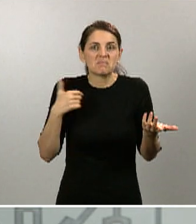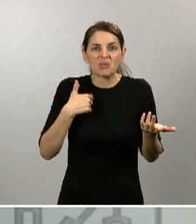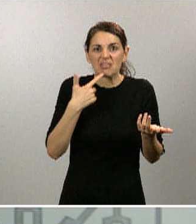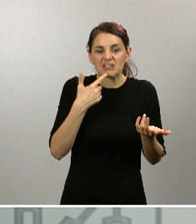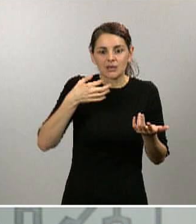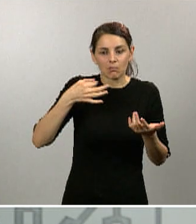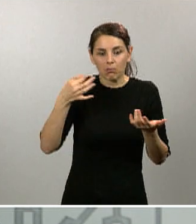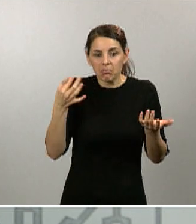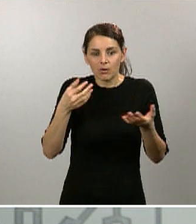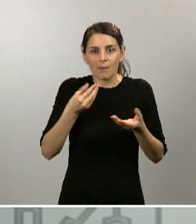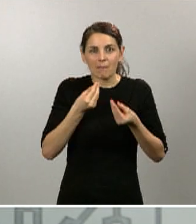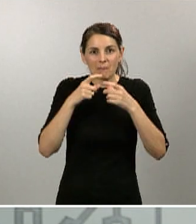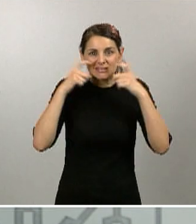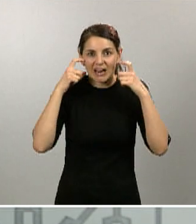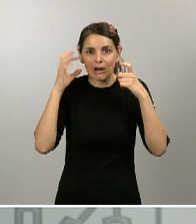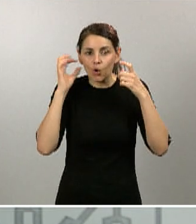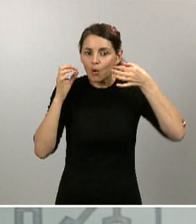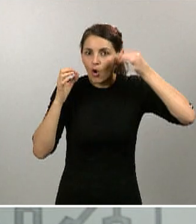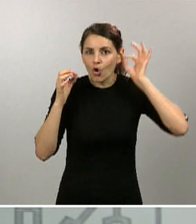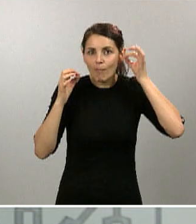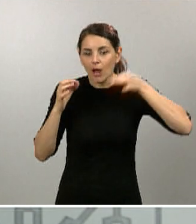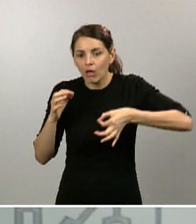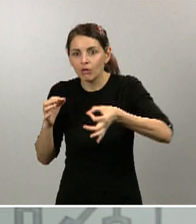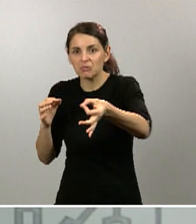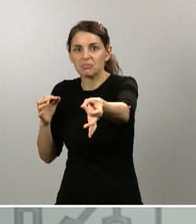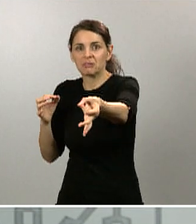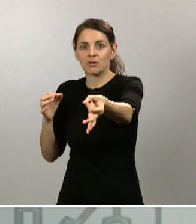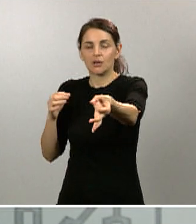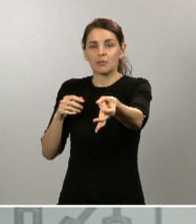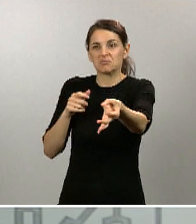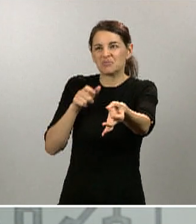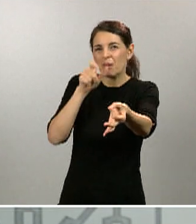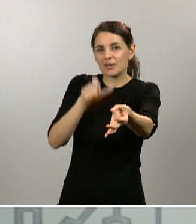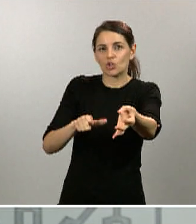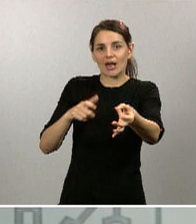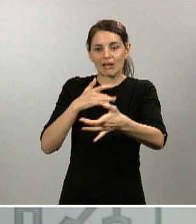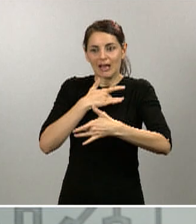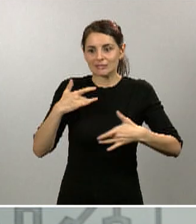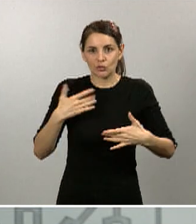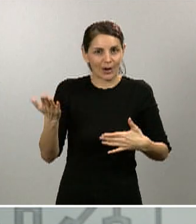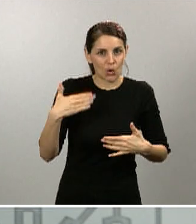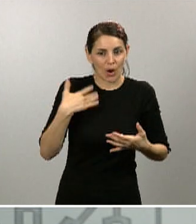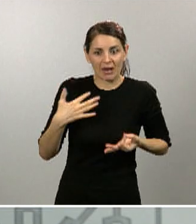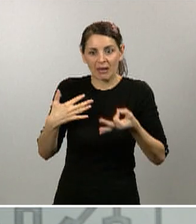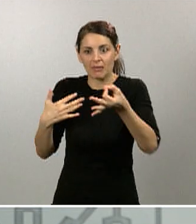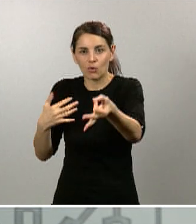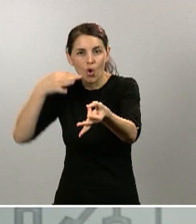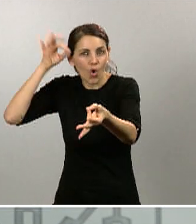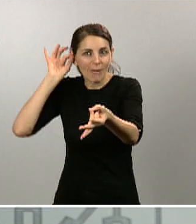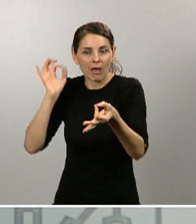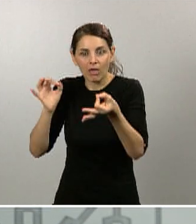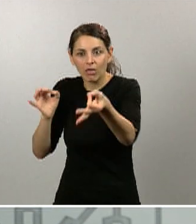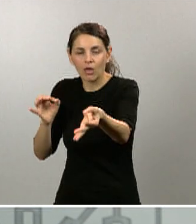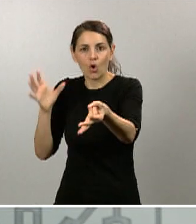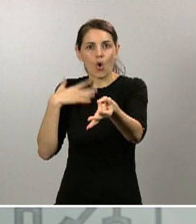una persona asintomática que está repartiéndola, o no se toca por la goma, o si va empaquetada en plástico, no